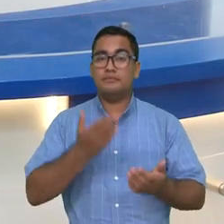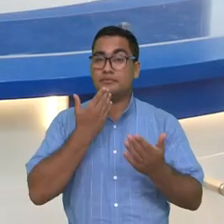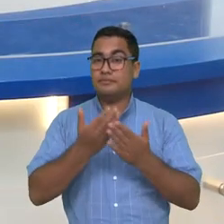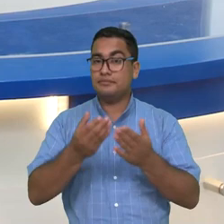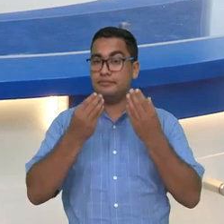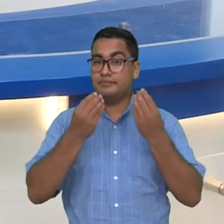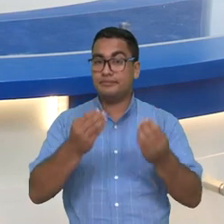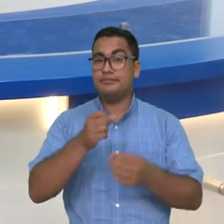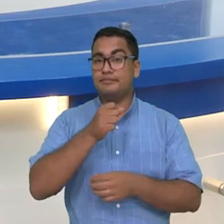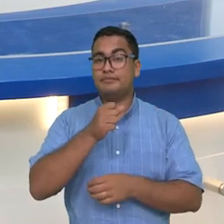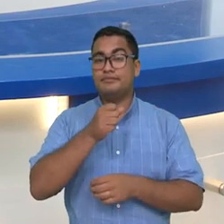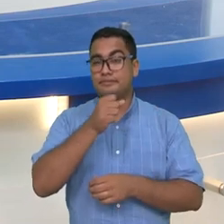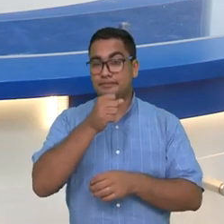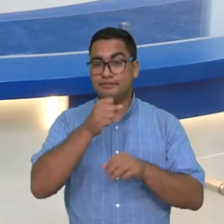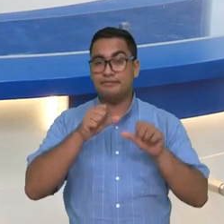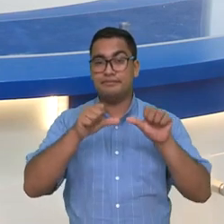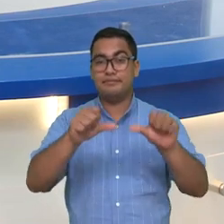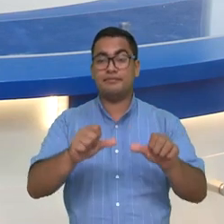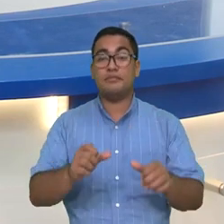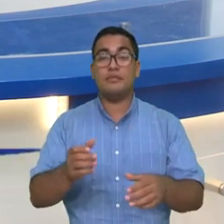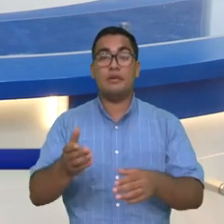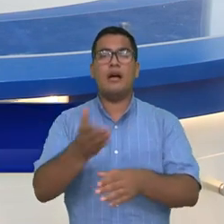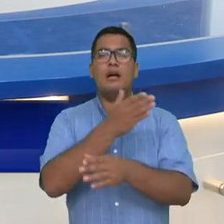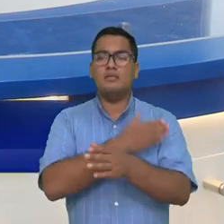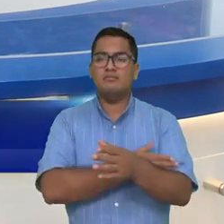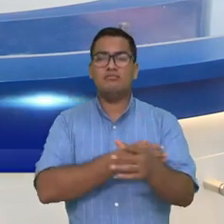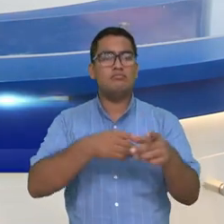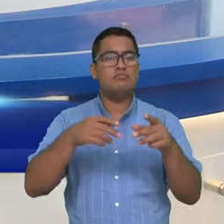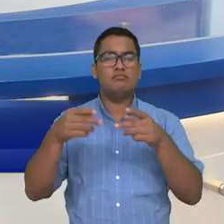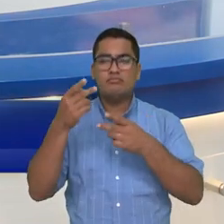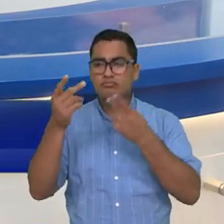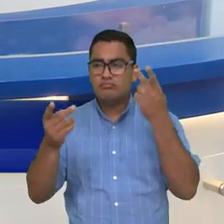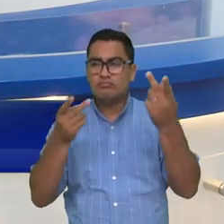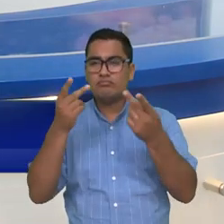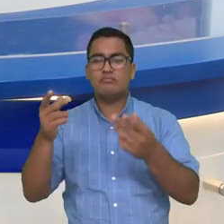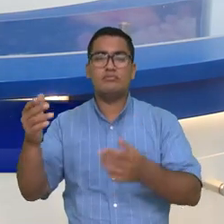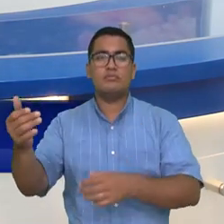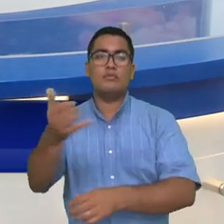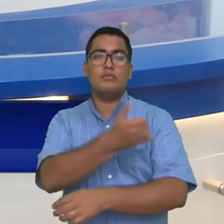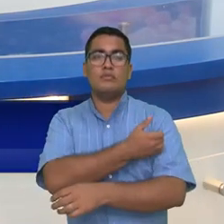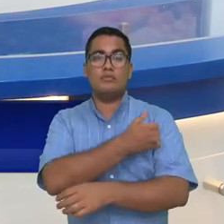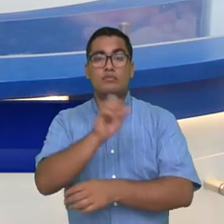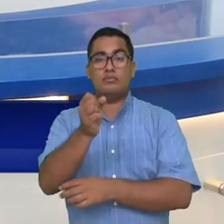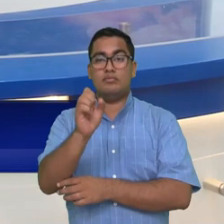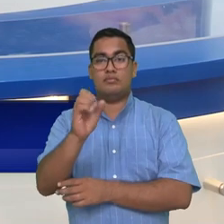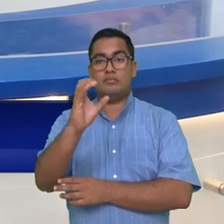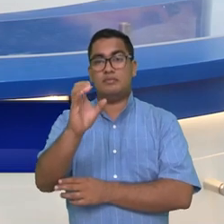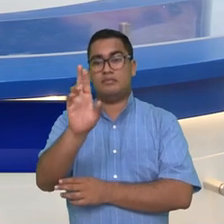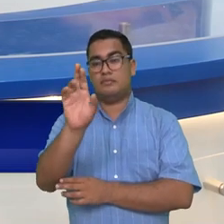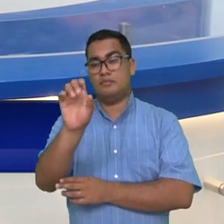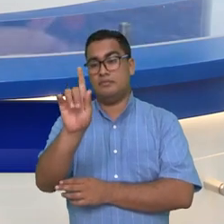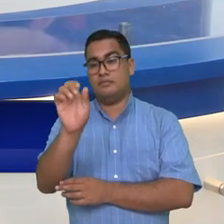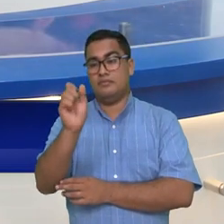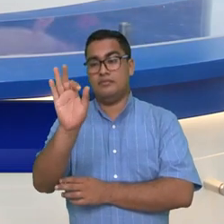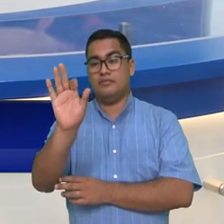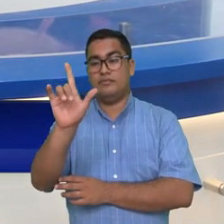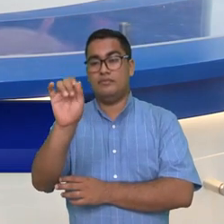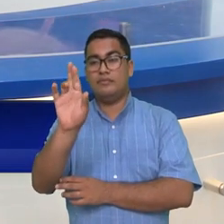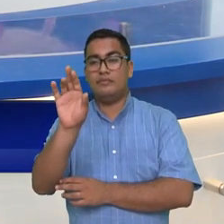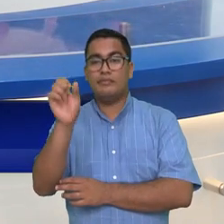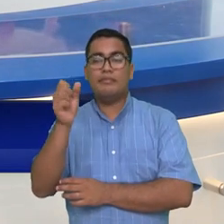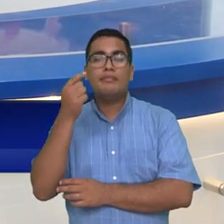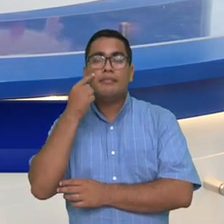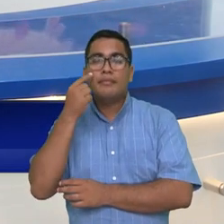Gracias por continuar con nosotros. Se realizó un recorrido por el Centro Asistencial Sócrates Flores con el fin de verificar las condiciones